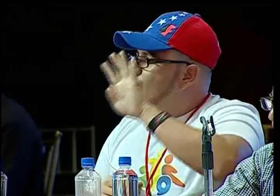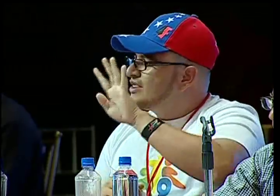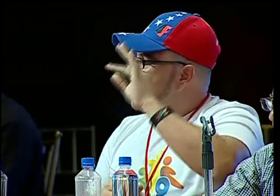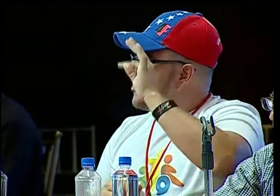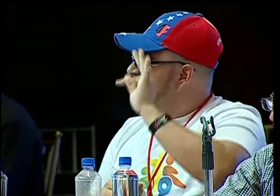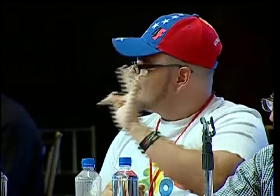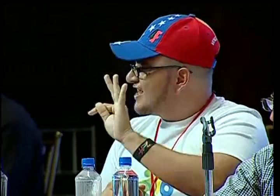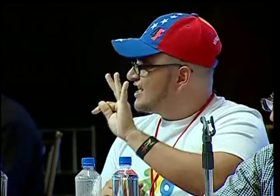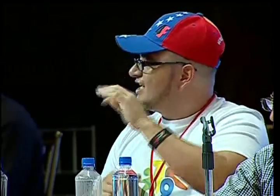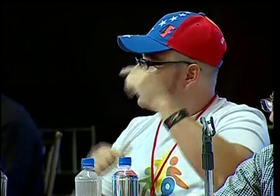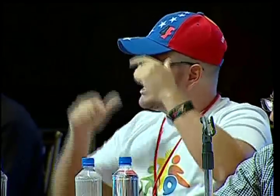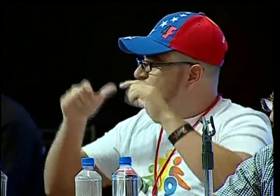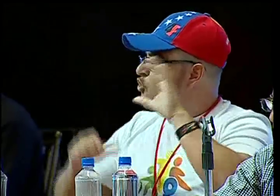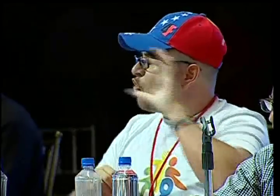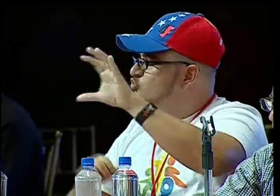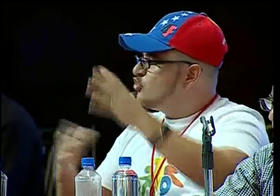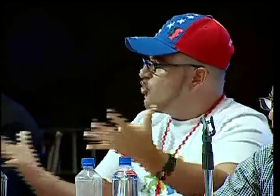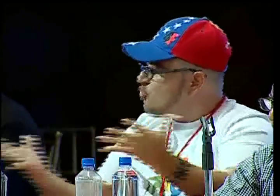libros.